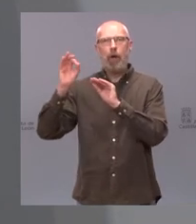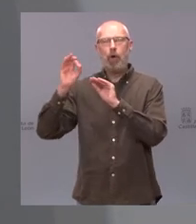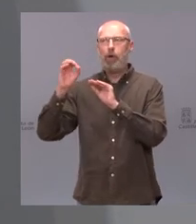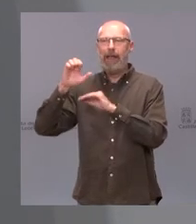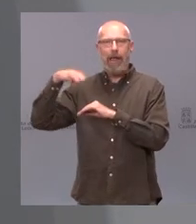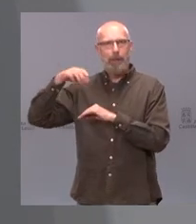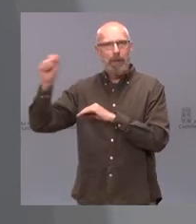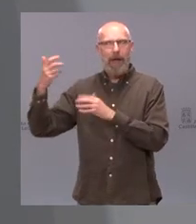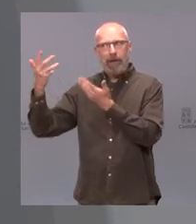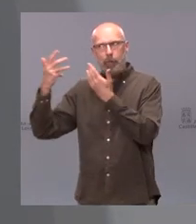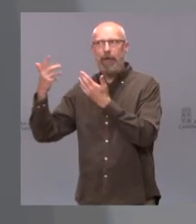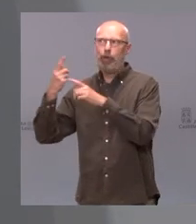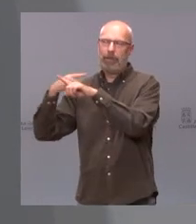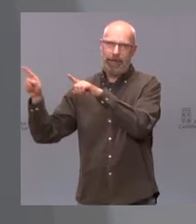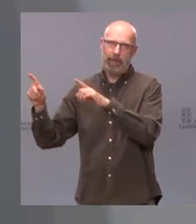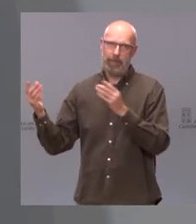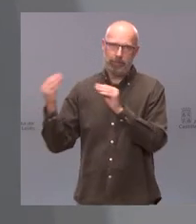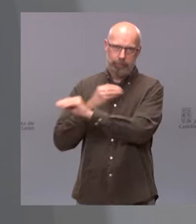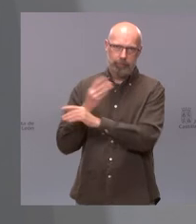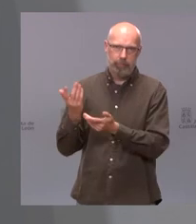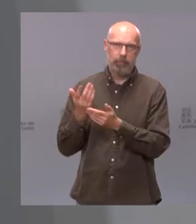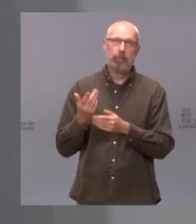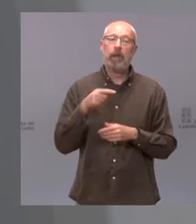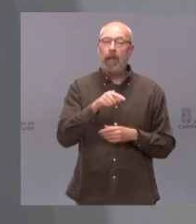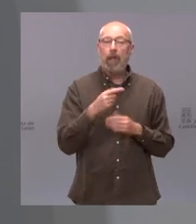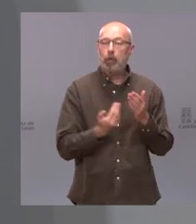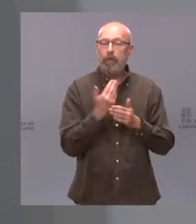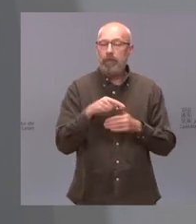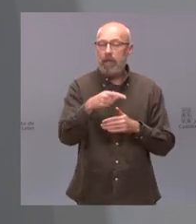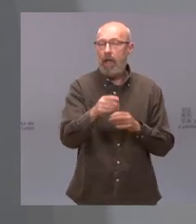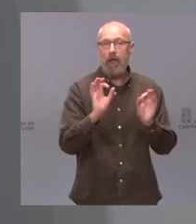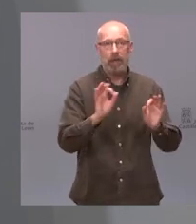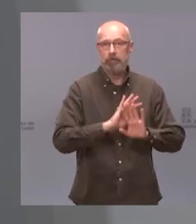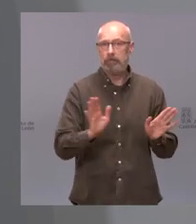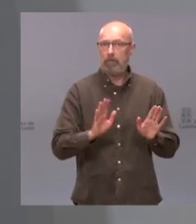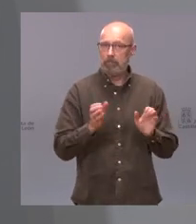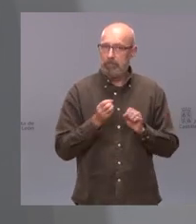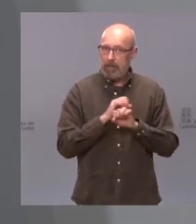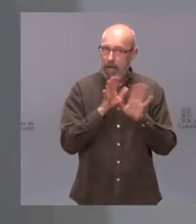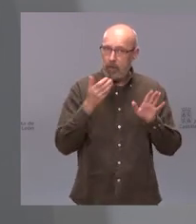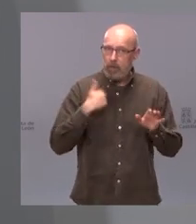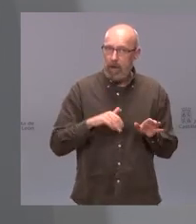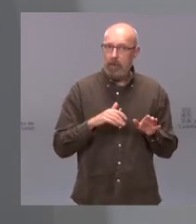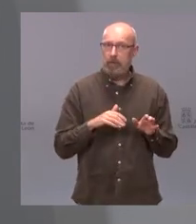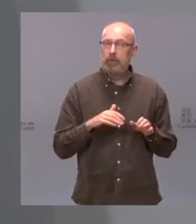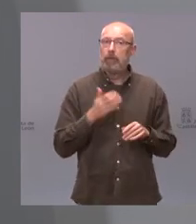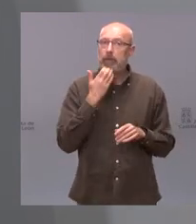Y eso es lo que va a pasar en los próximos días. No sé si se lo ha aclarado suficientemente, pero si no, estoy